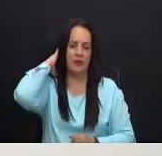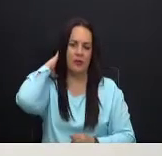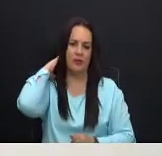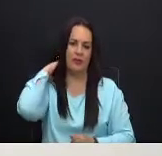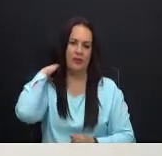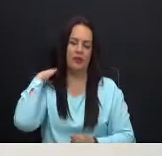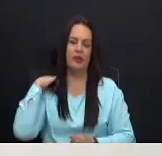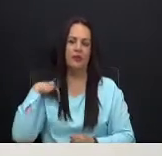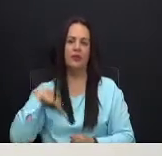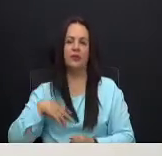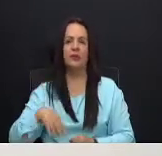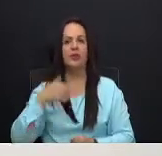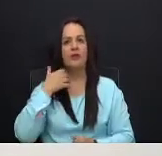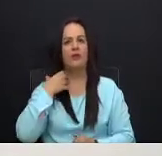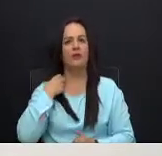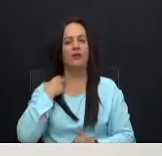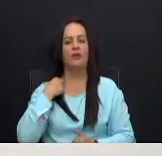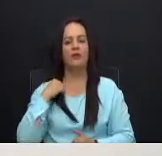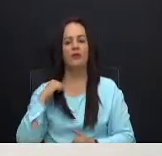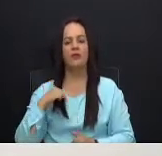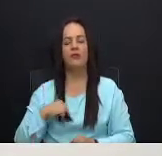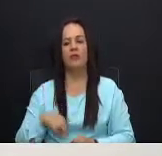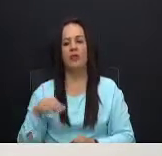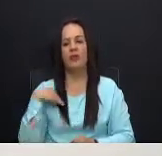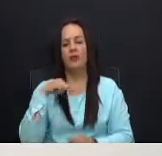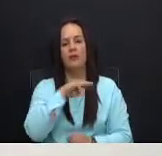Señor diputado y ministro Morales Mora.